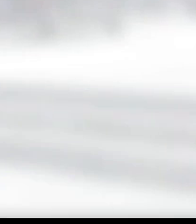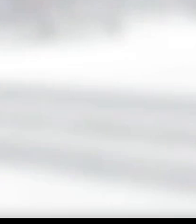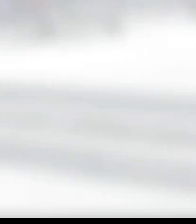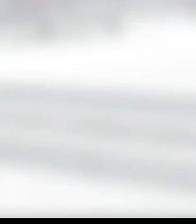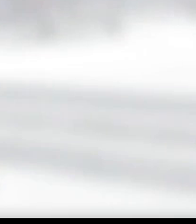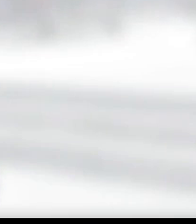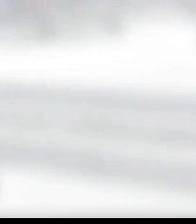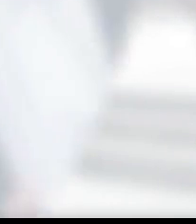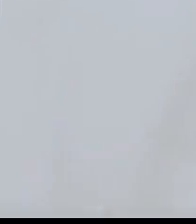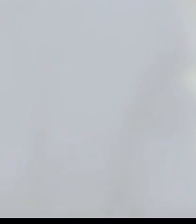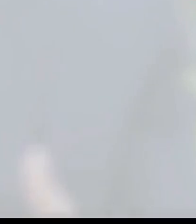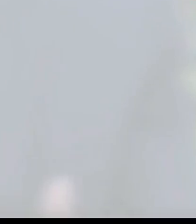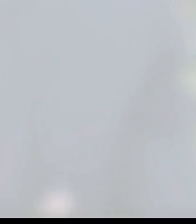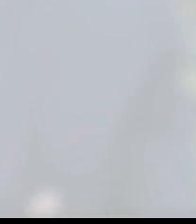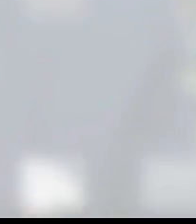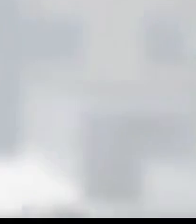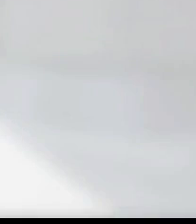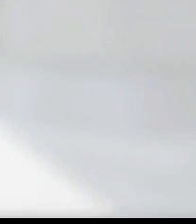Música